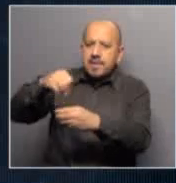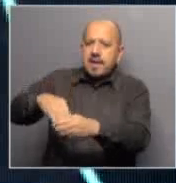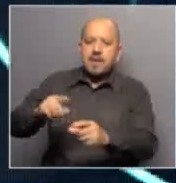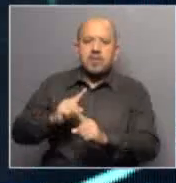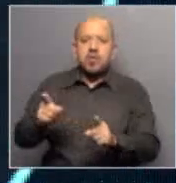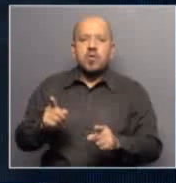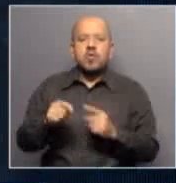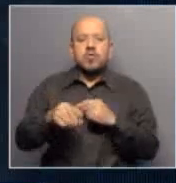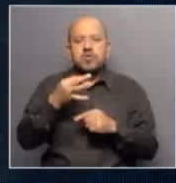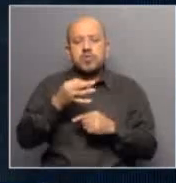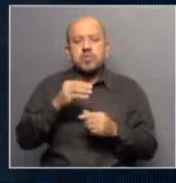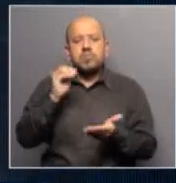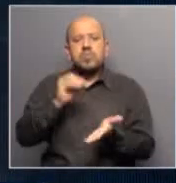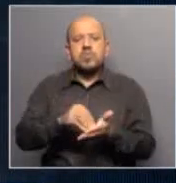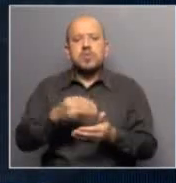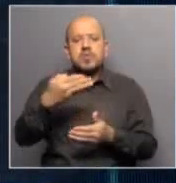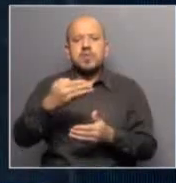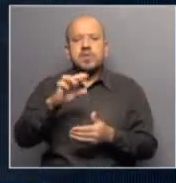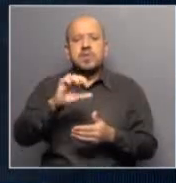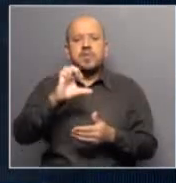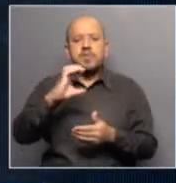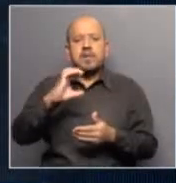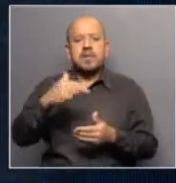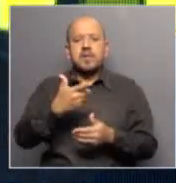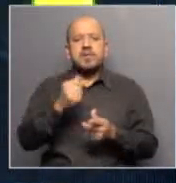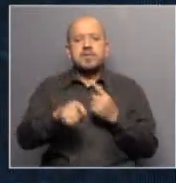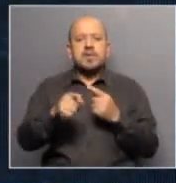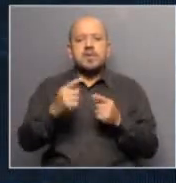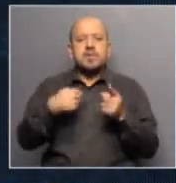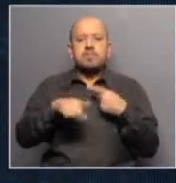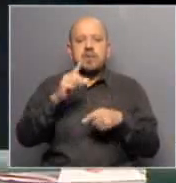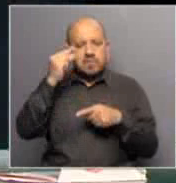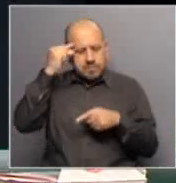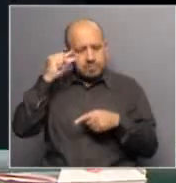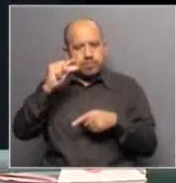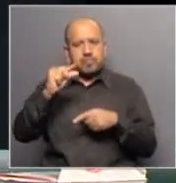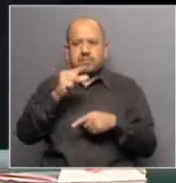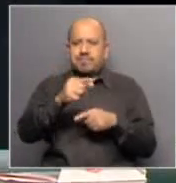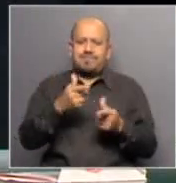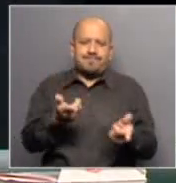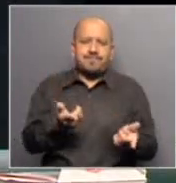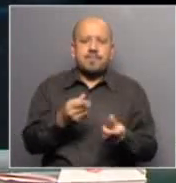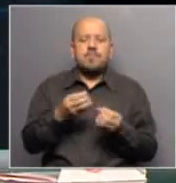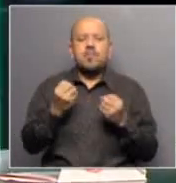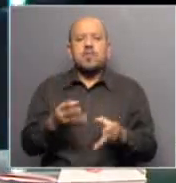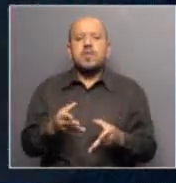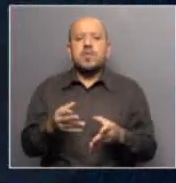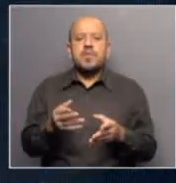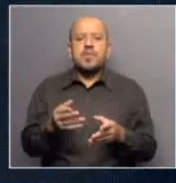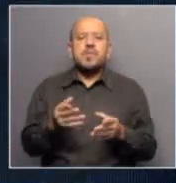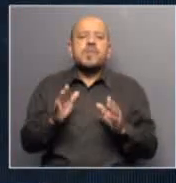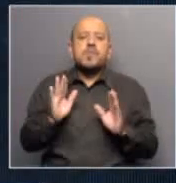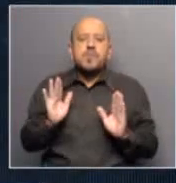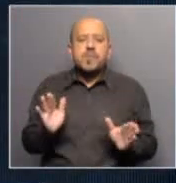llamaba el 19 de marzo en Brecha, que se llama La conspiración de los necios, pero no quiero insistir, porque le doy